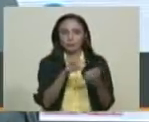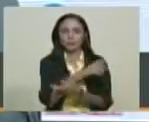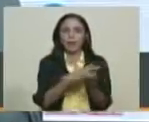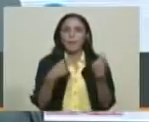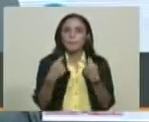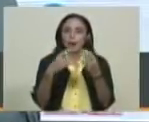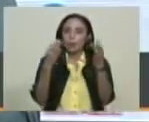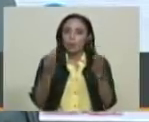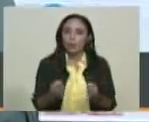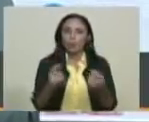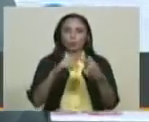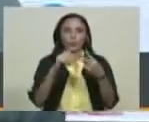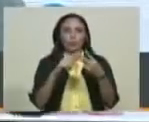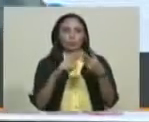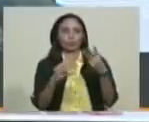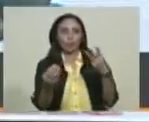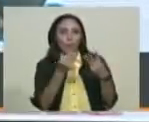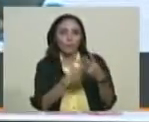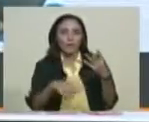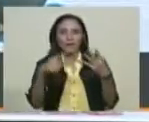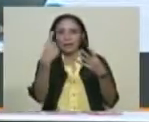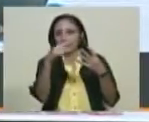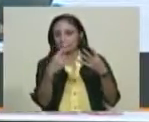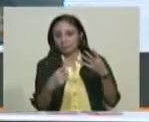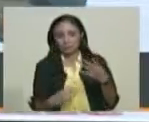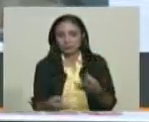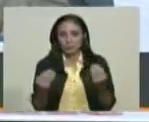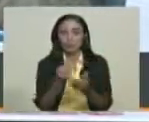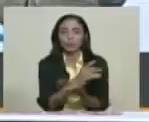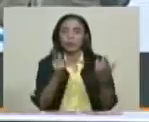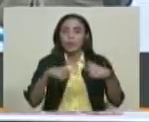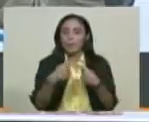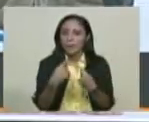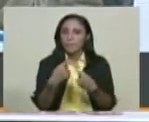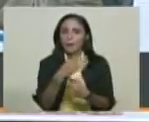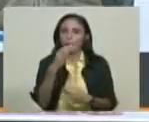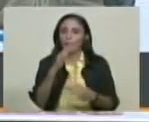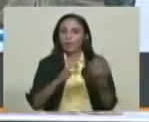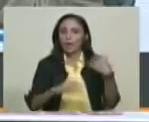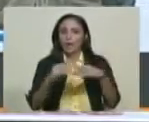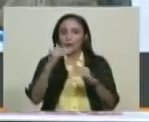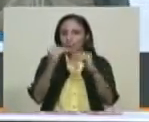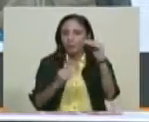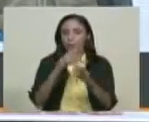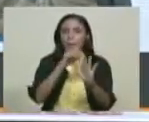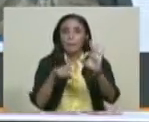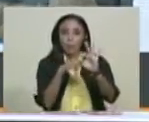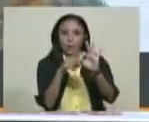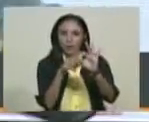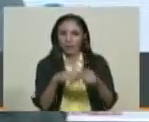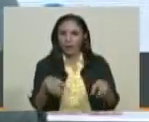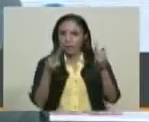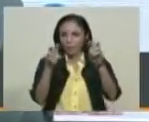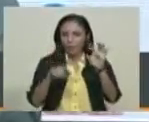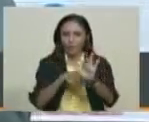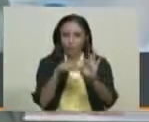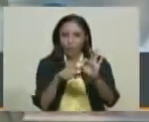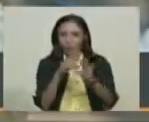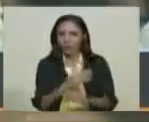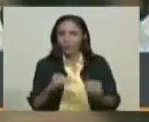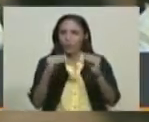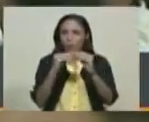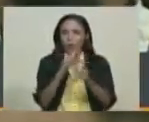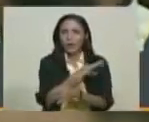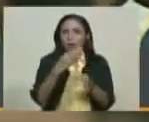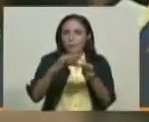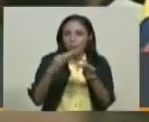de precios, que va a tener el nuevo sistema de fijación del valor real de la moneda, del bolívar soberano, que va a